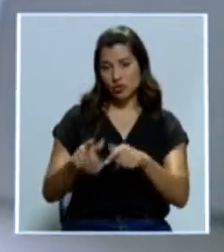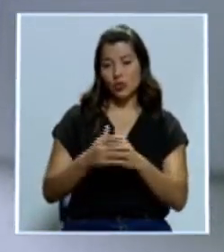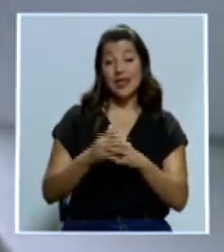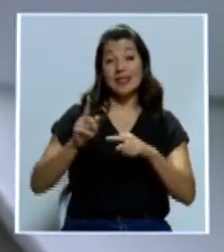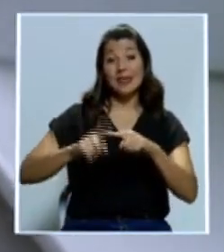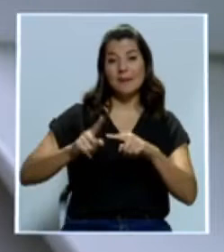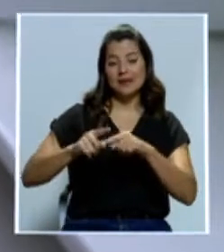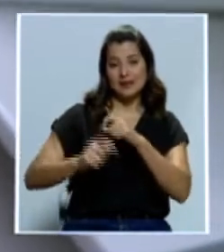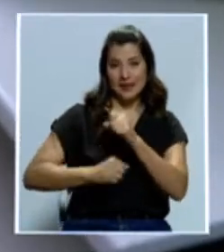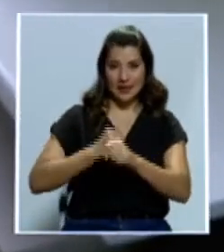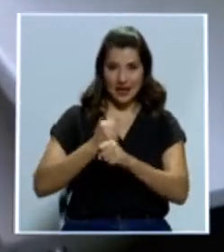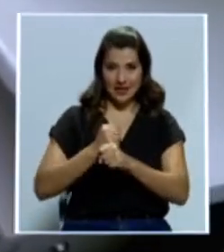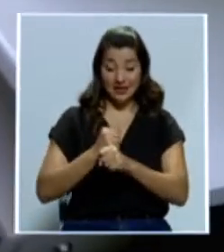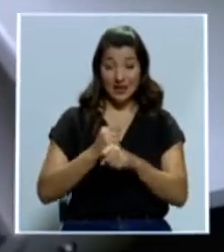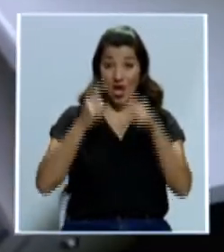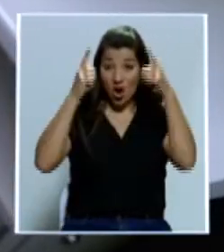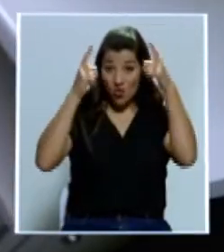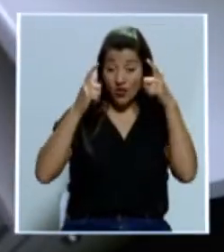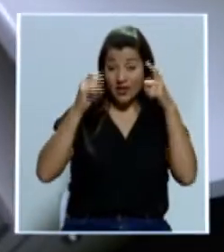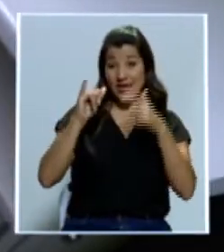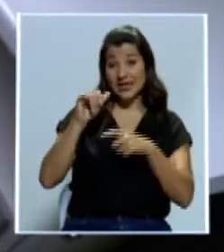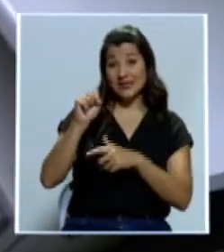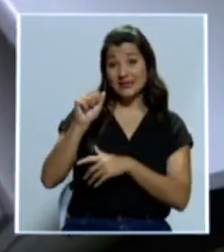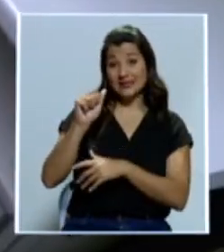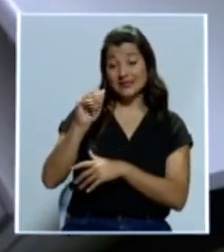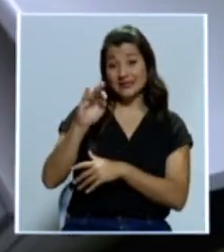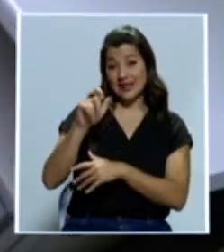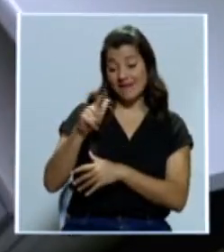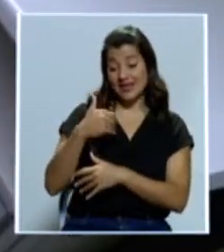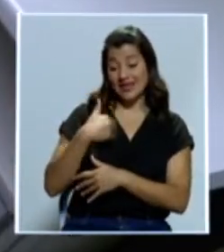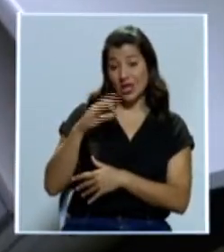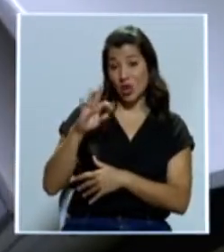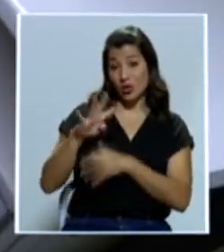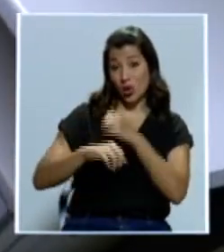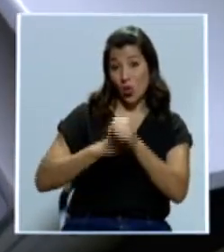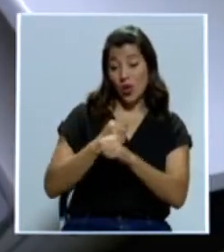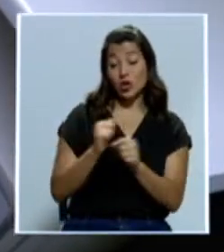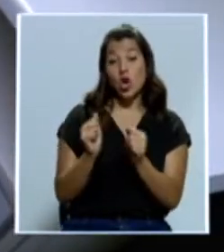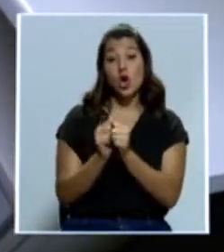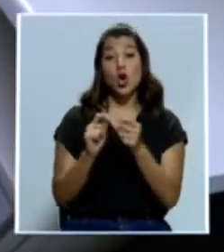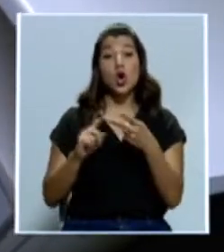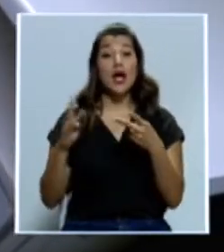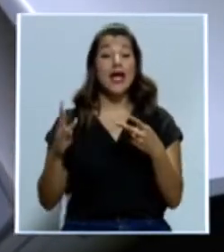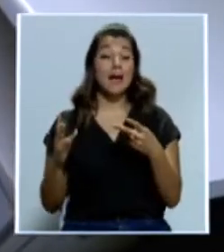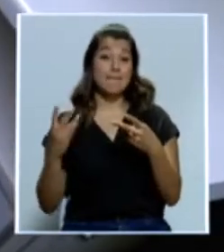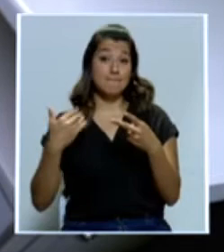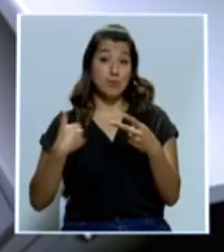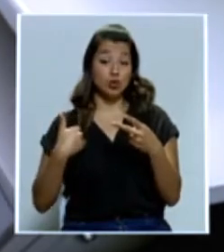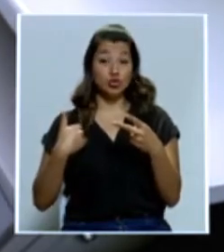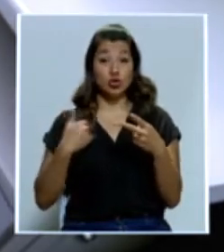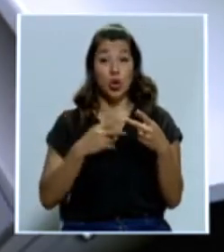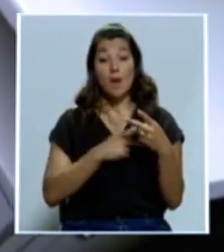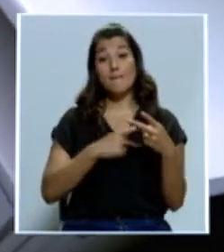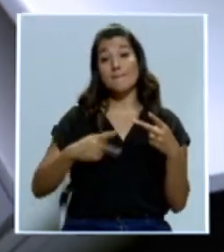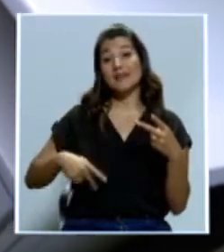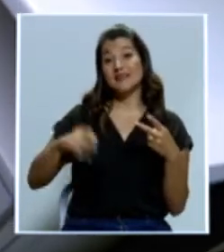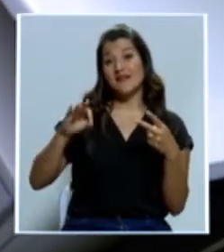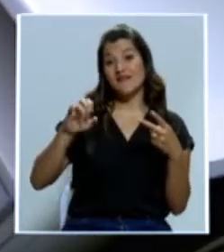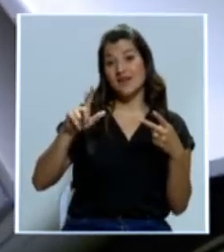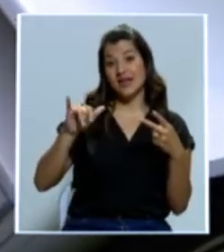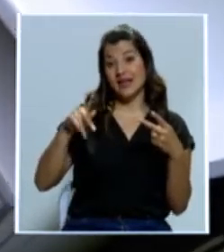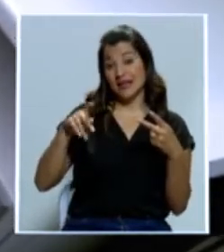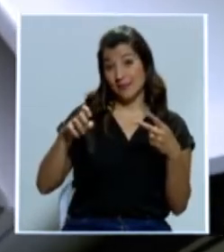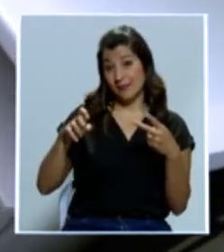edad. La reina Isabel II, de 94 años, y su esposo, el príncipe Felipe, de 99, estarán entre los primeros en